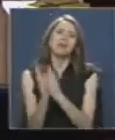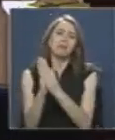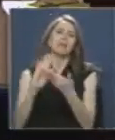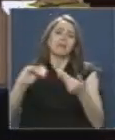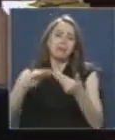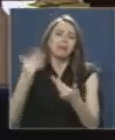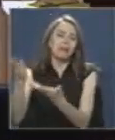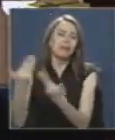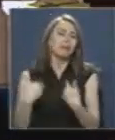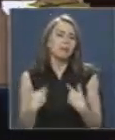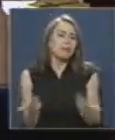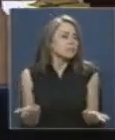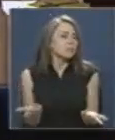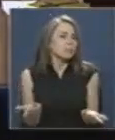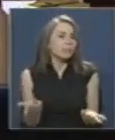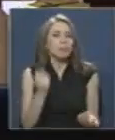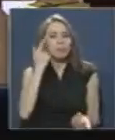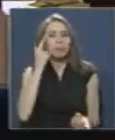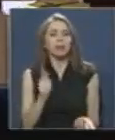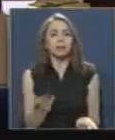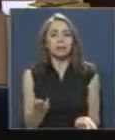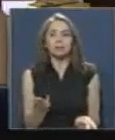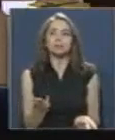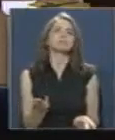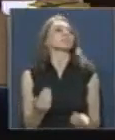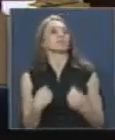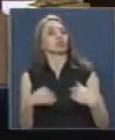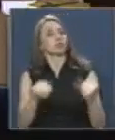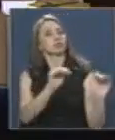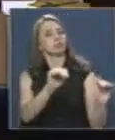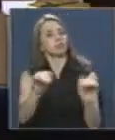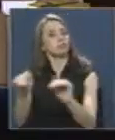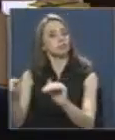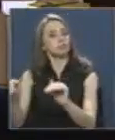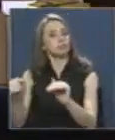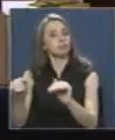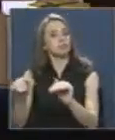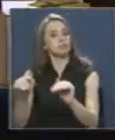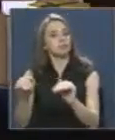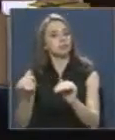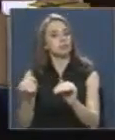perdónenme, pero invito a que